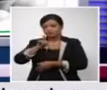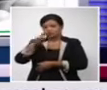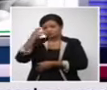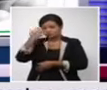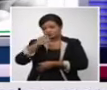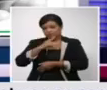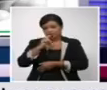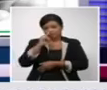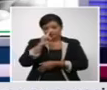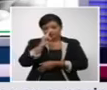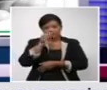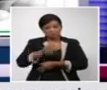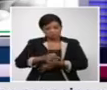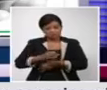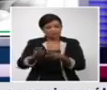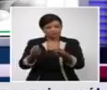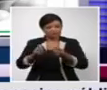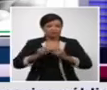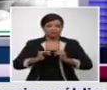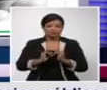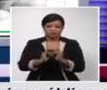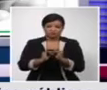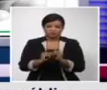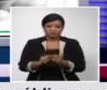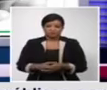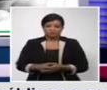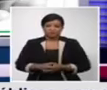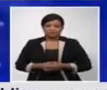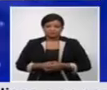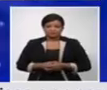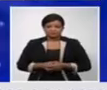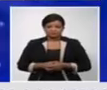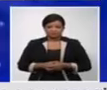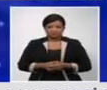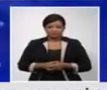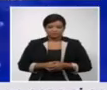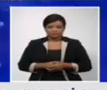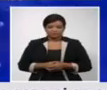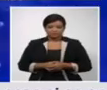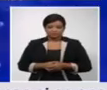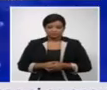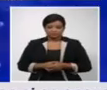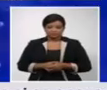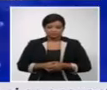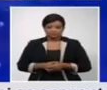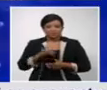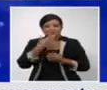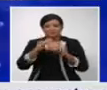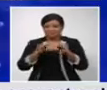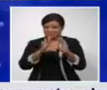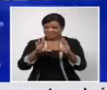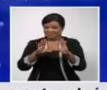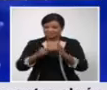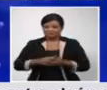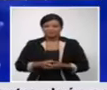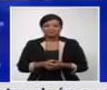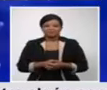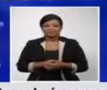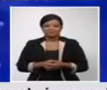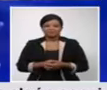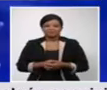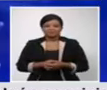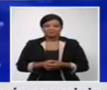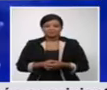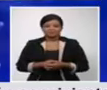García, director nacional de epidemiología del Ministerio de Salud Pública. Bienvenido, doctor, muy buenos días para usted. Buenos días, Gisela, a ti, a todo